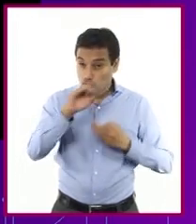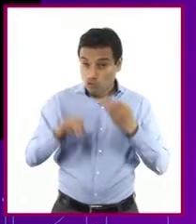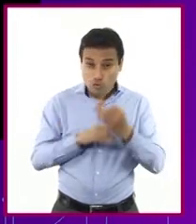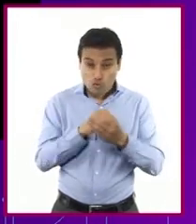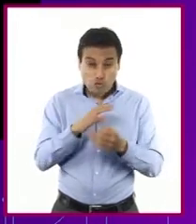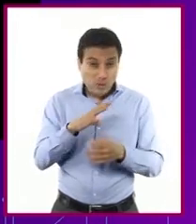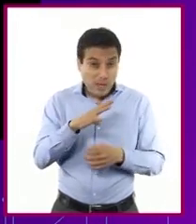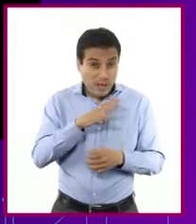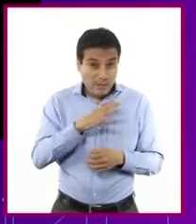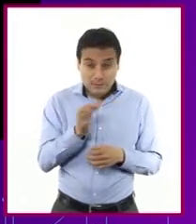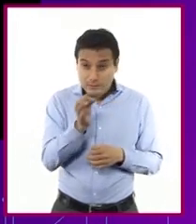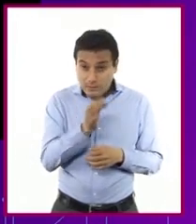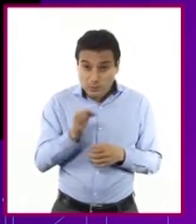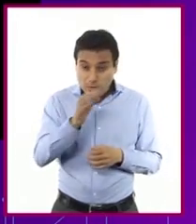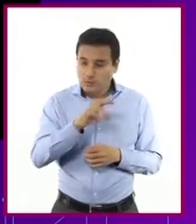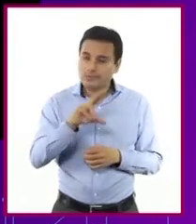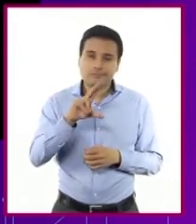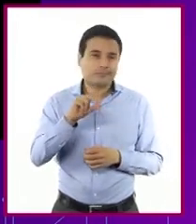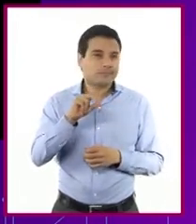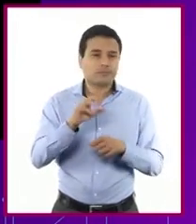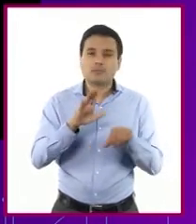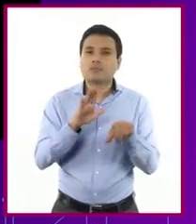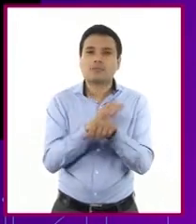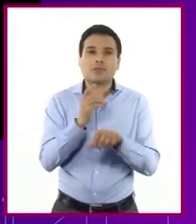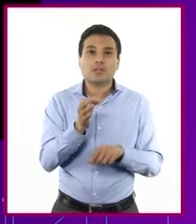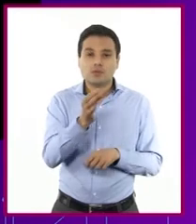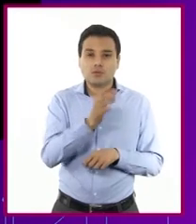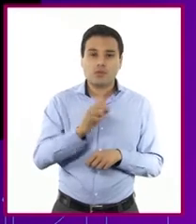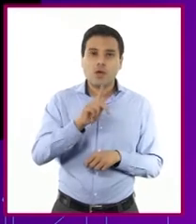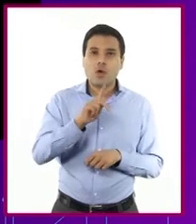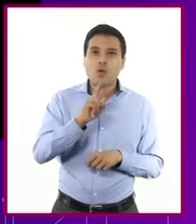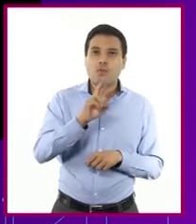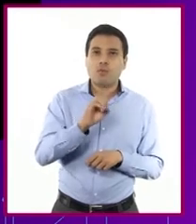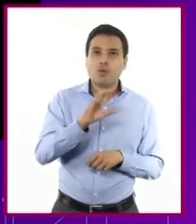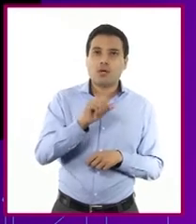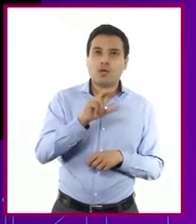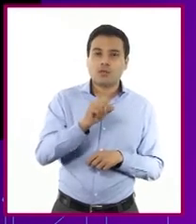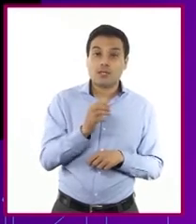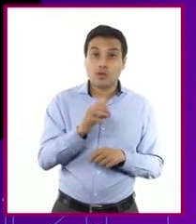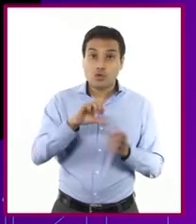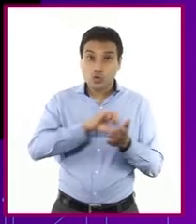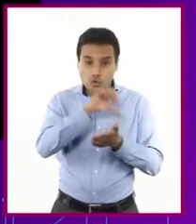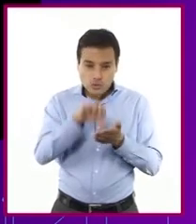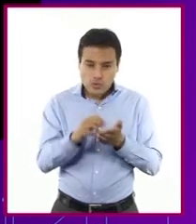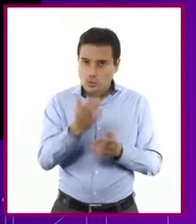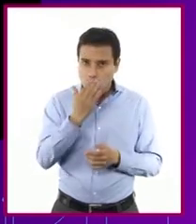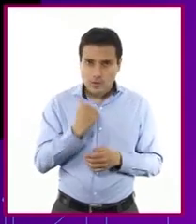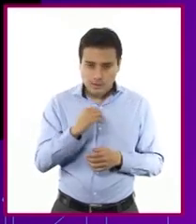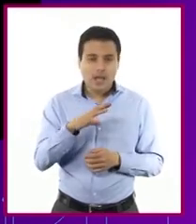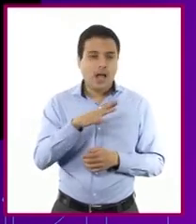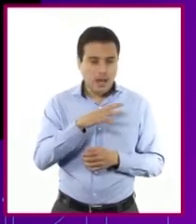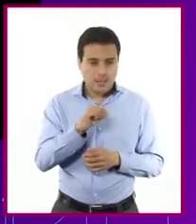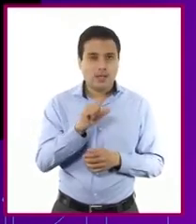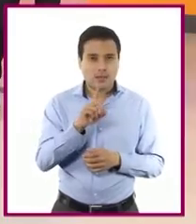celulares, puesto que la célula procarionte no tiene núcleo, pero sí cuenta con ADN.